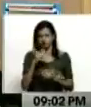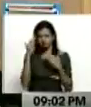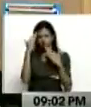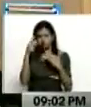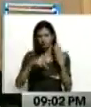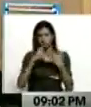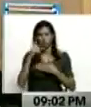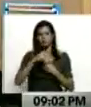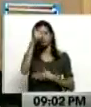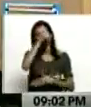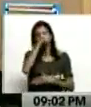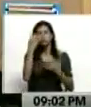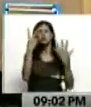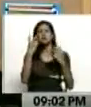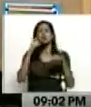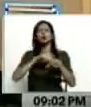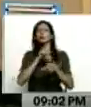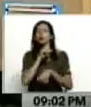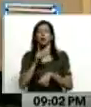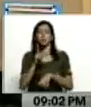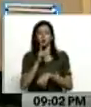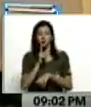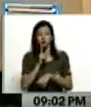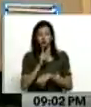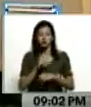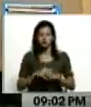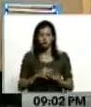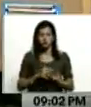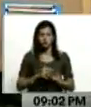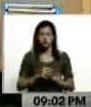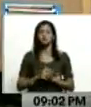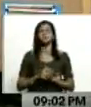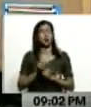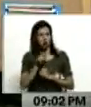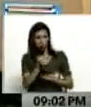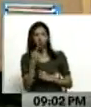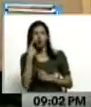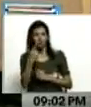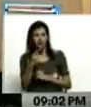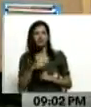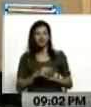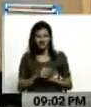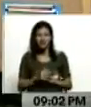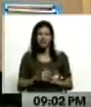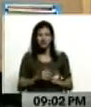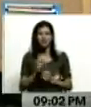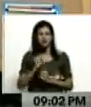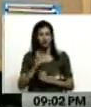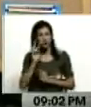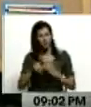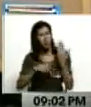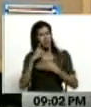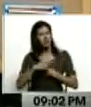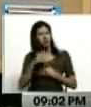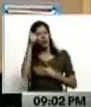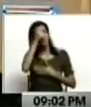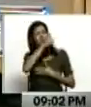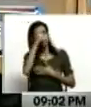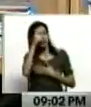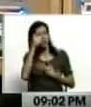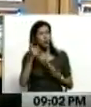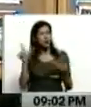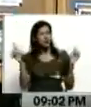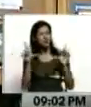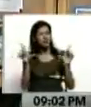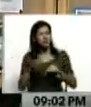los compañeros de cómo se llama el programa ese de los domingos a las 7 de la noche usted lo ven V que lo